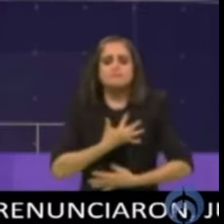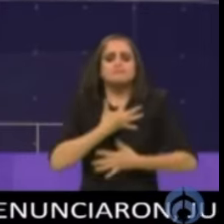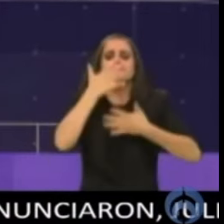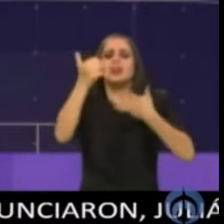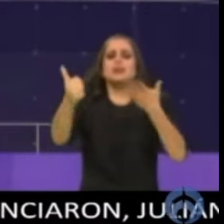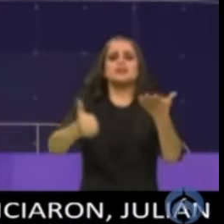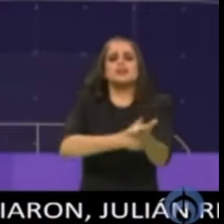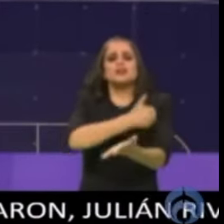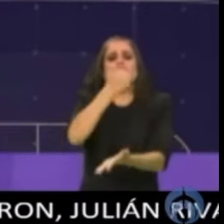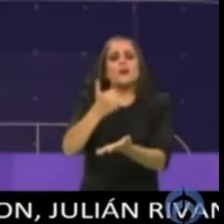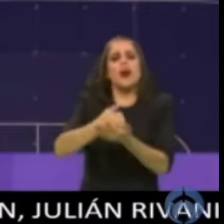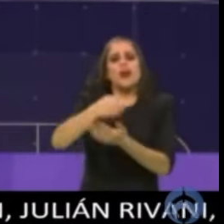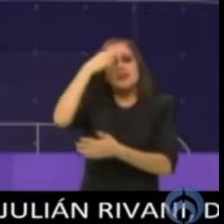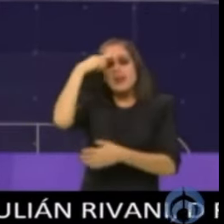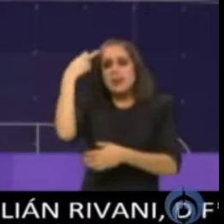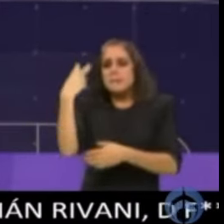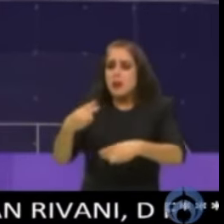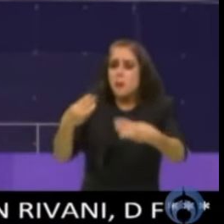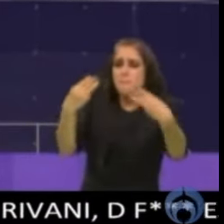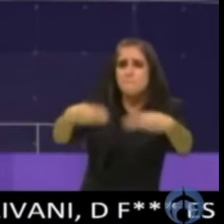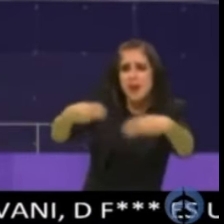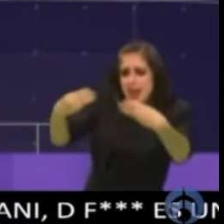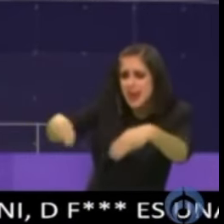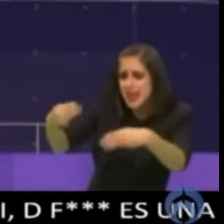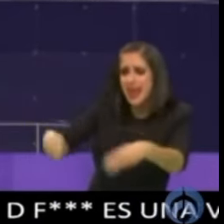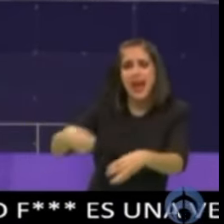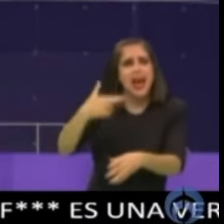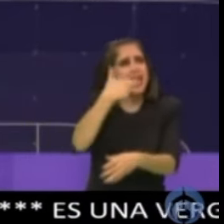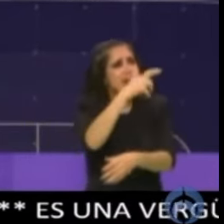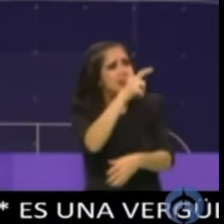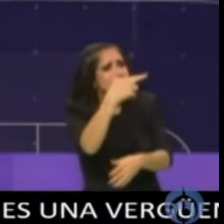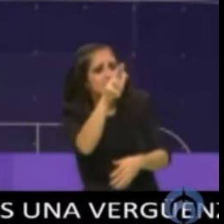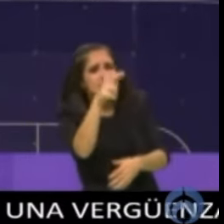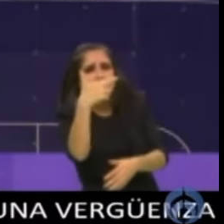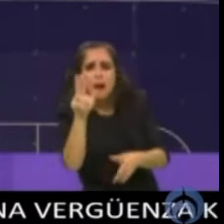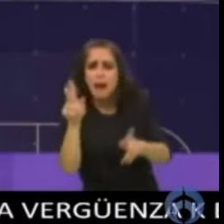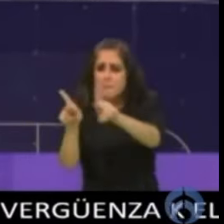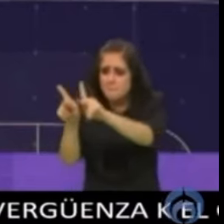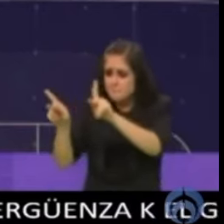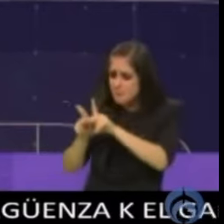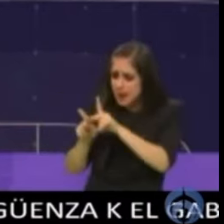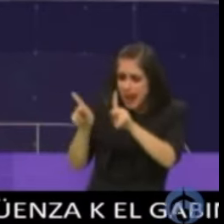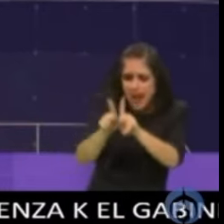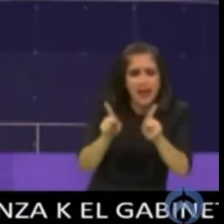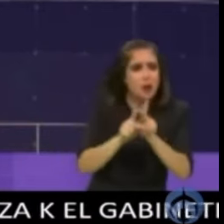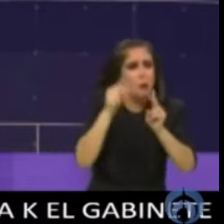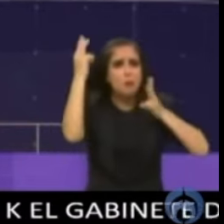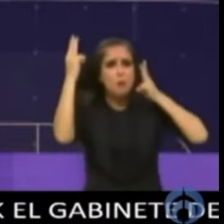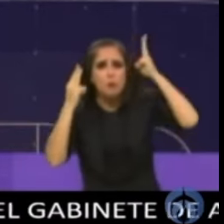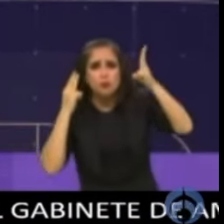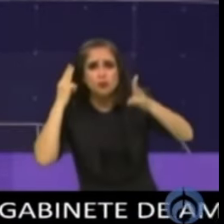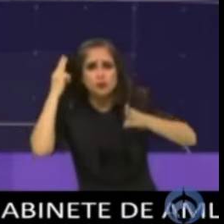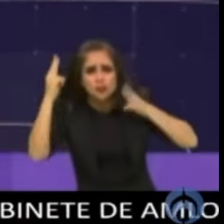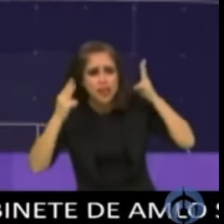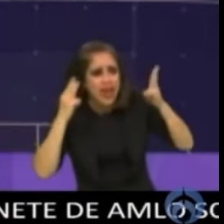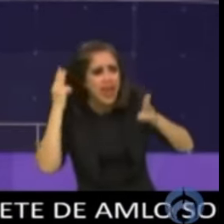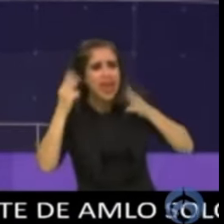estas críticas, hubo estos ataques, y yo te diría que como la que tenía más que